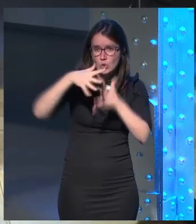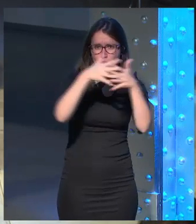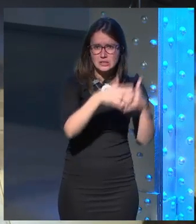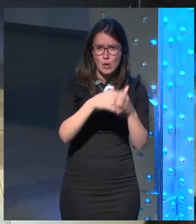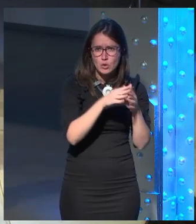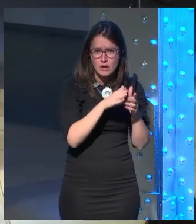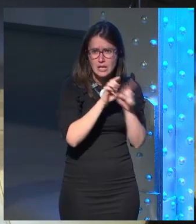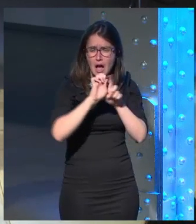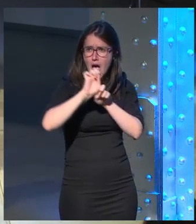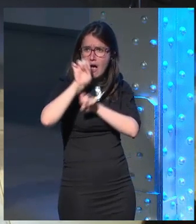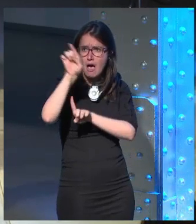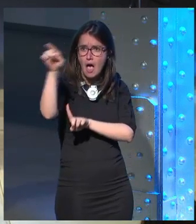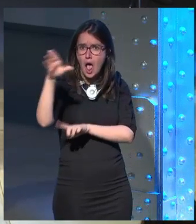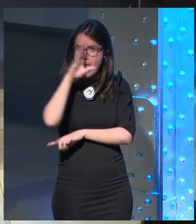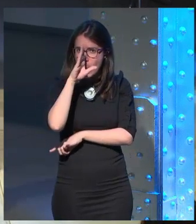a la Luna.